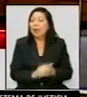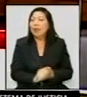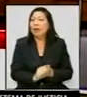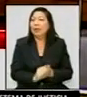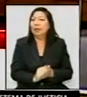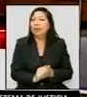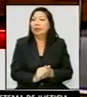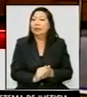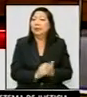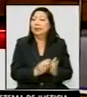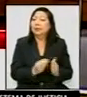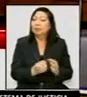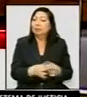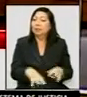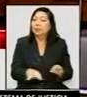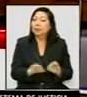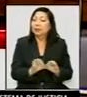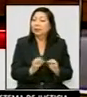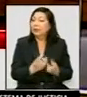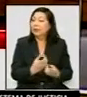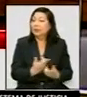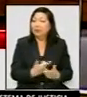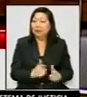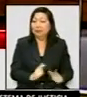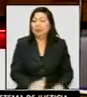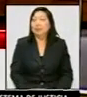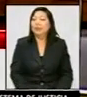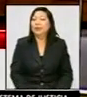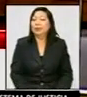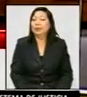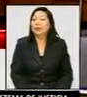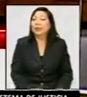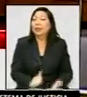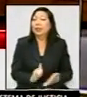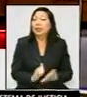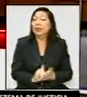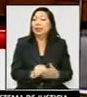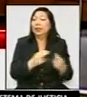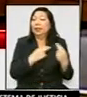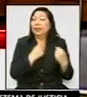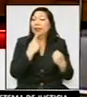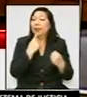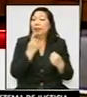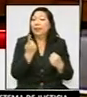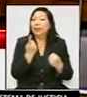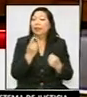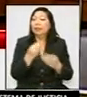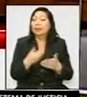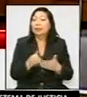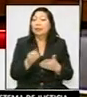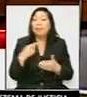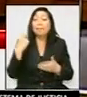y esencialmente deliberante, que encarna el